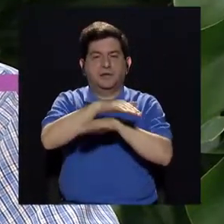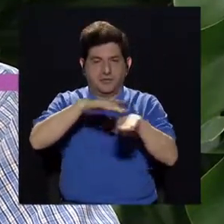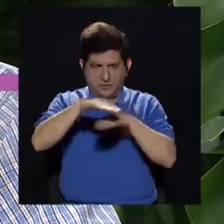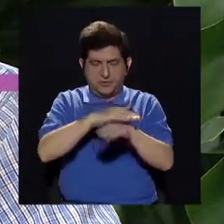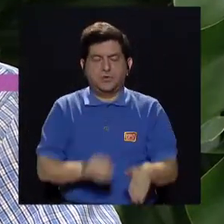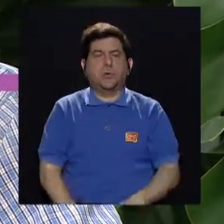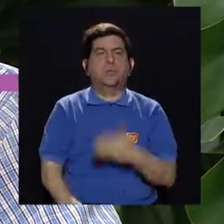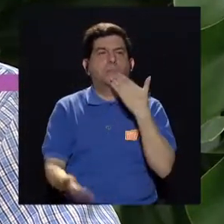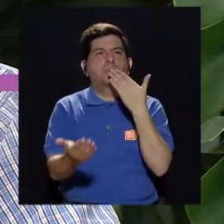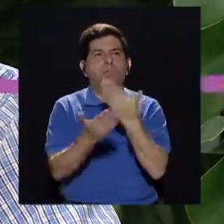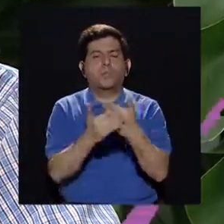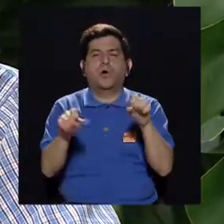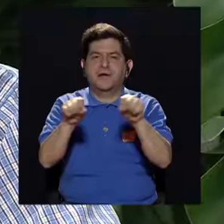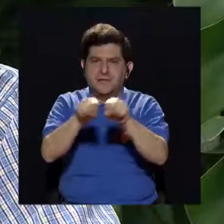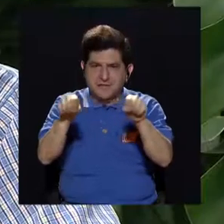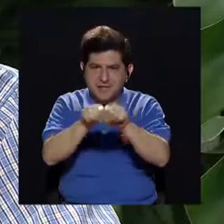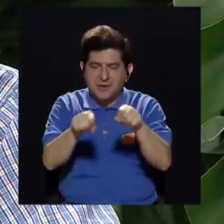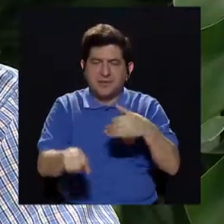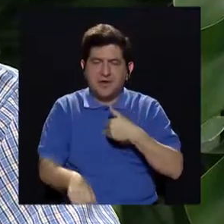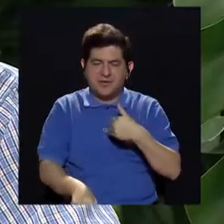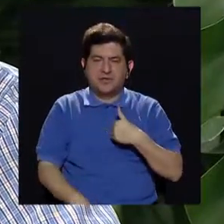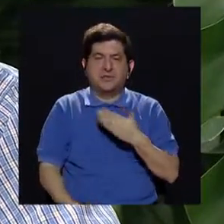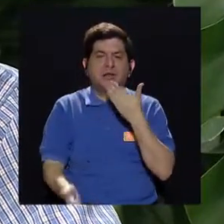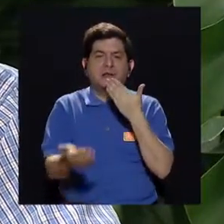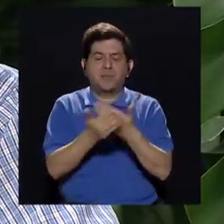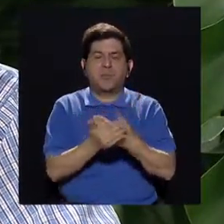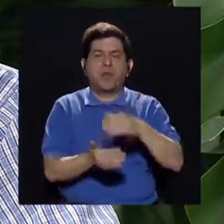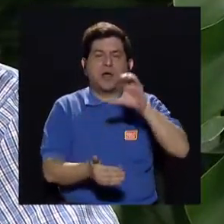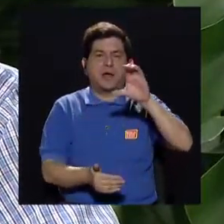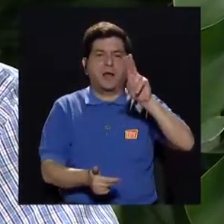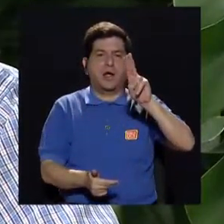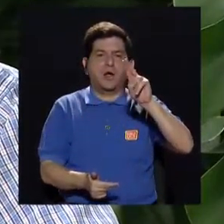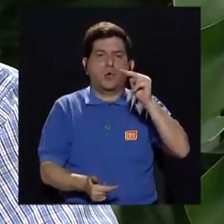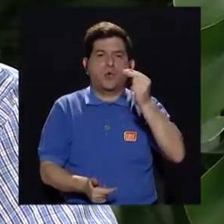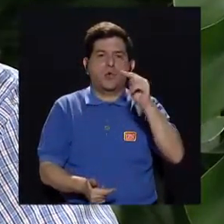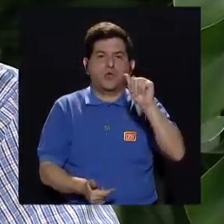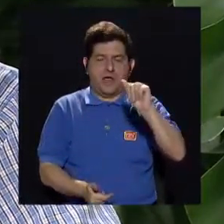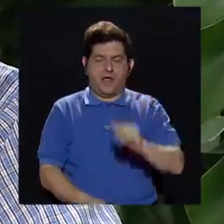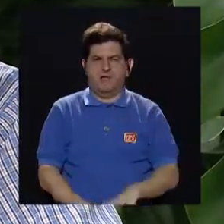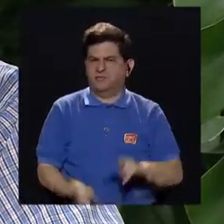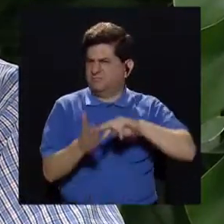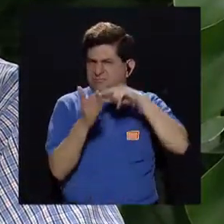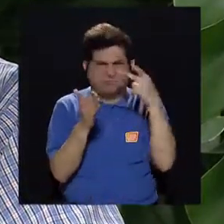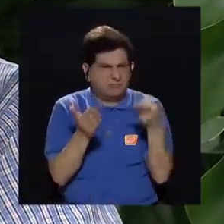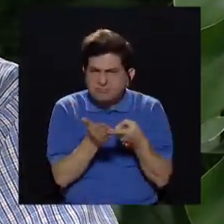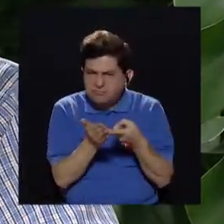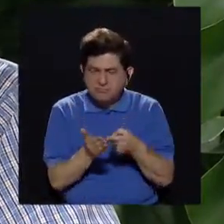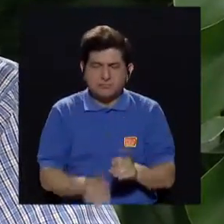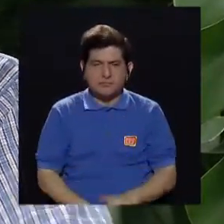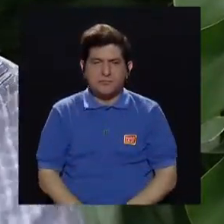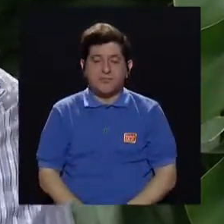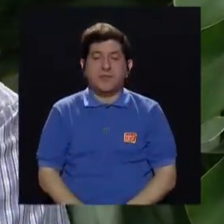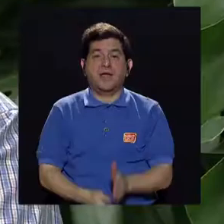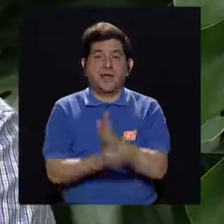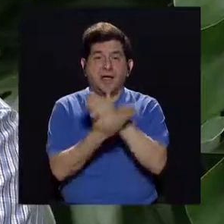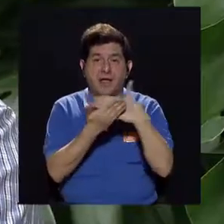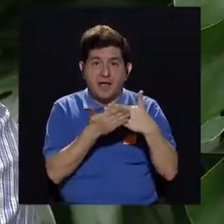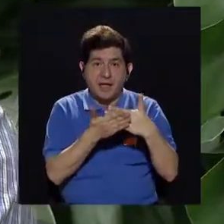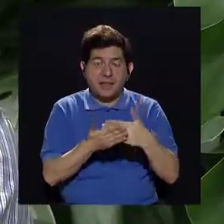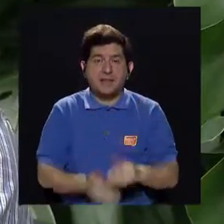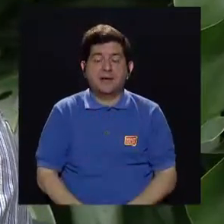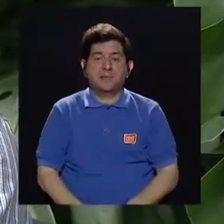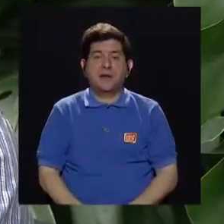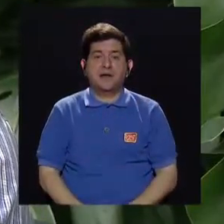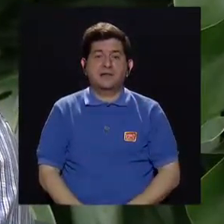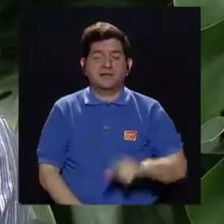esencial. Un buen calzado tiene que tener una buena cuña. ¿A qué me refiero con eso? Una buena cuña es precisamente esta parte, la